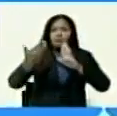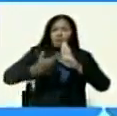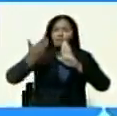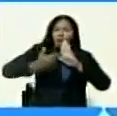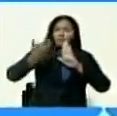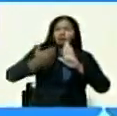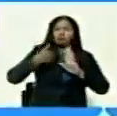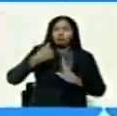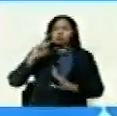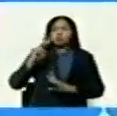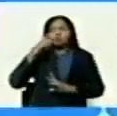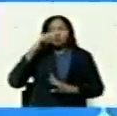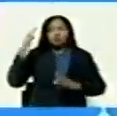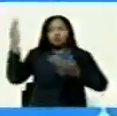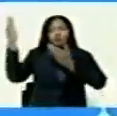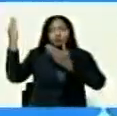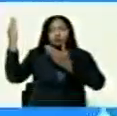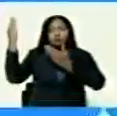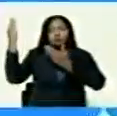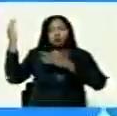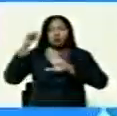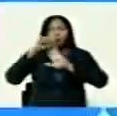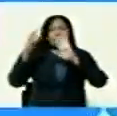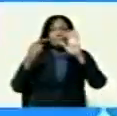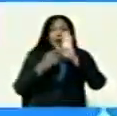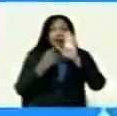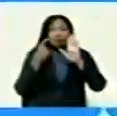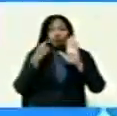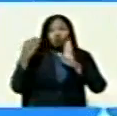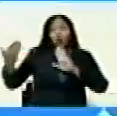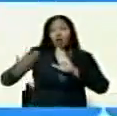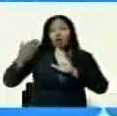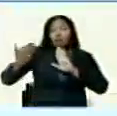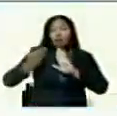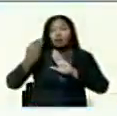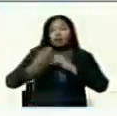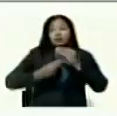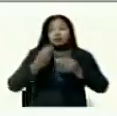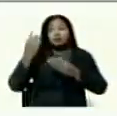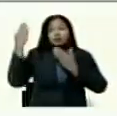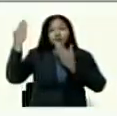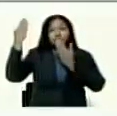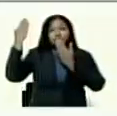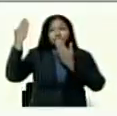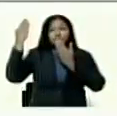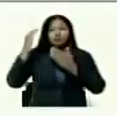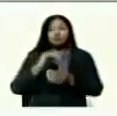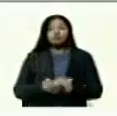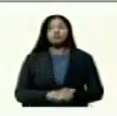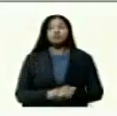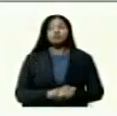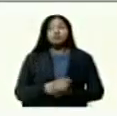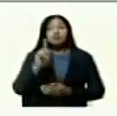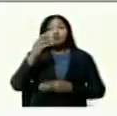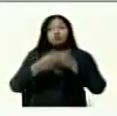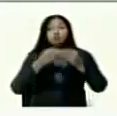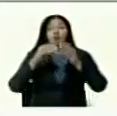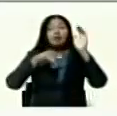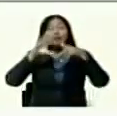Yo quisiera poner en pantalla, por favor, los ataques ocurridos el 15 de